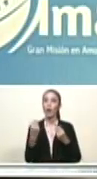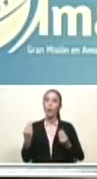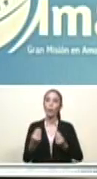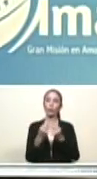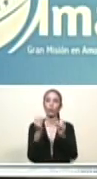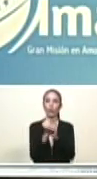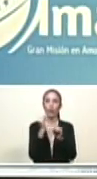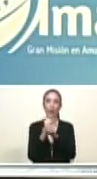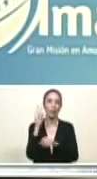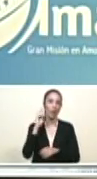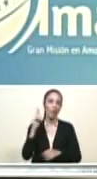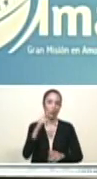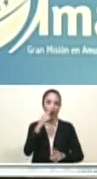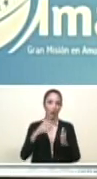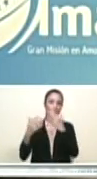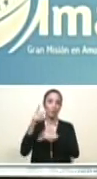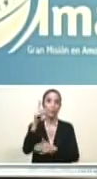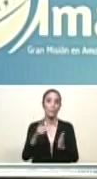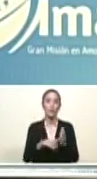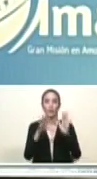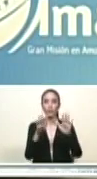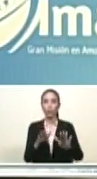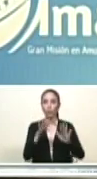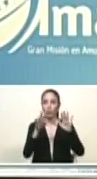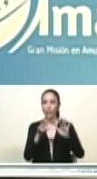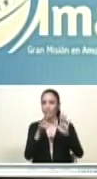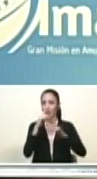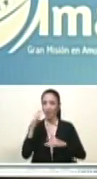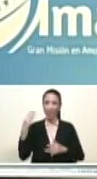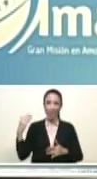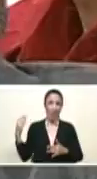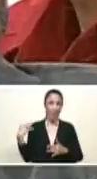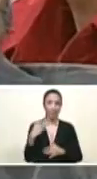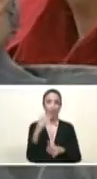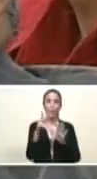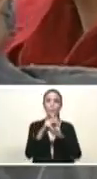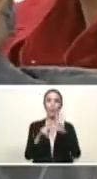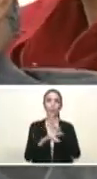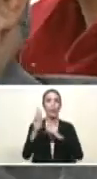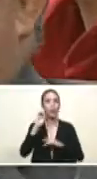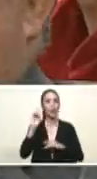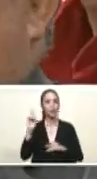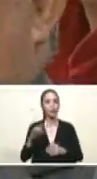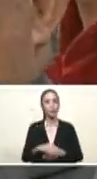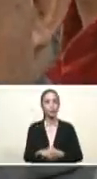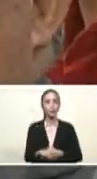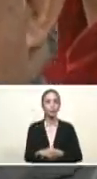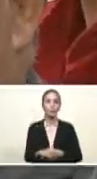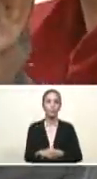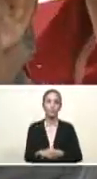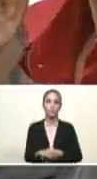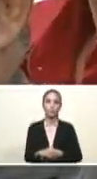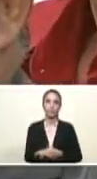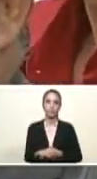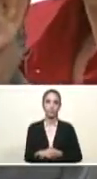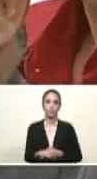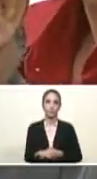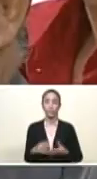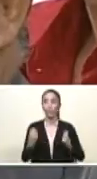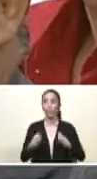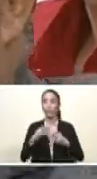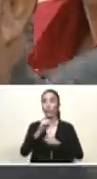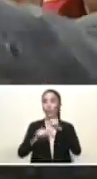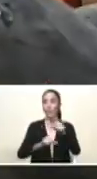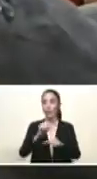allá. Saludos, ¿tú estás viviendo todavía en San Juan? La Quebradita, Parroquia El Paraíso, La Quebradita,